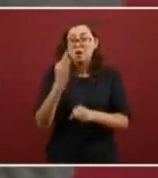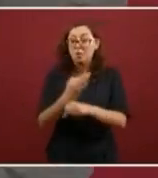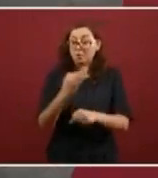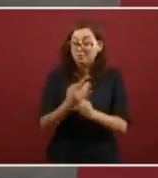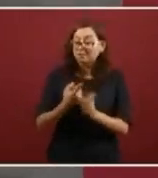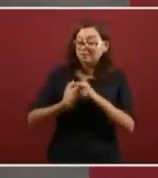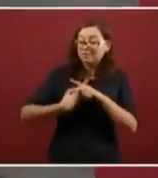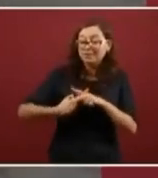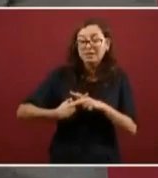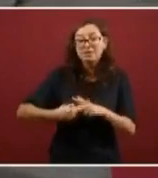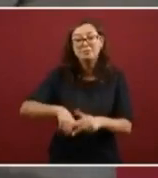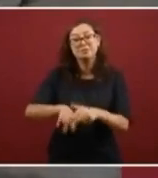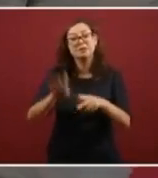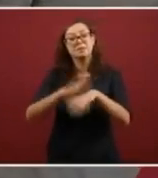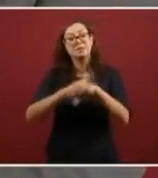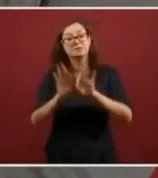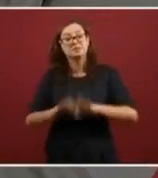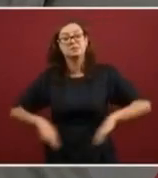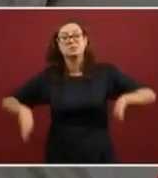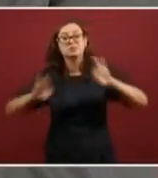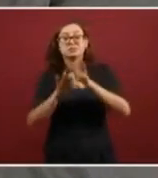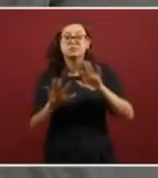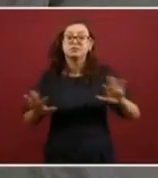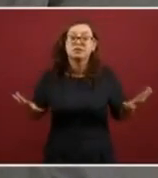porque es un cambio.